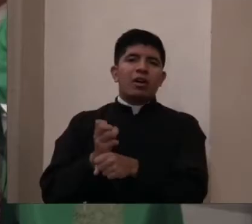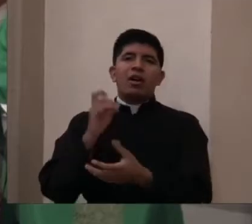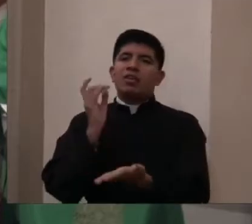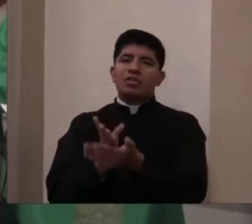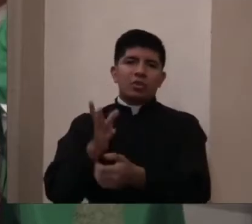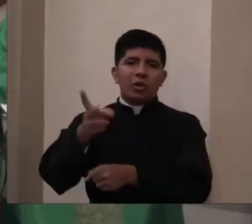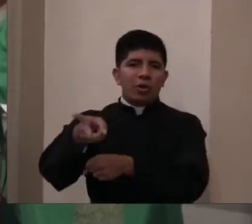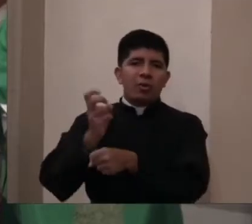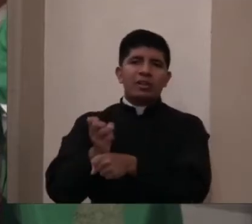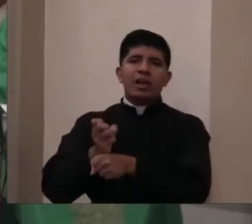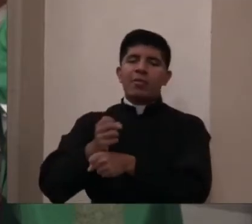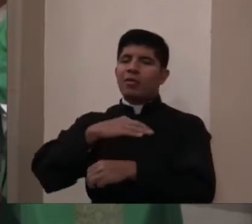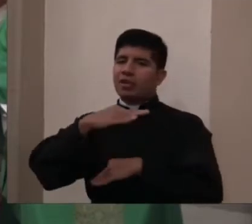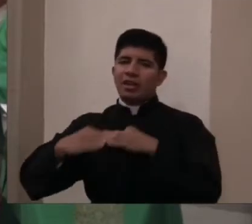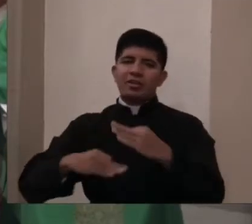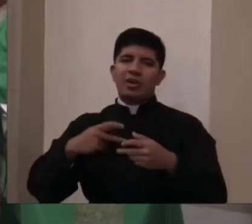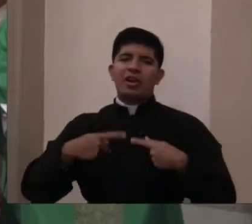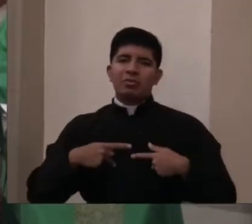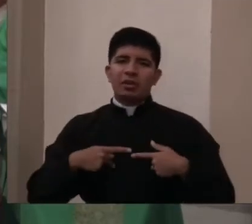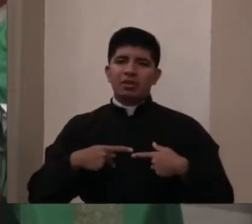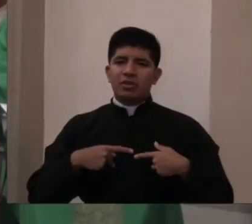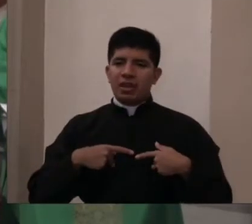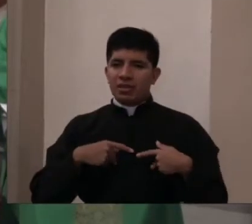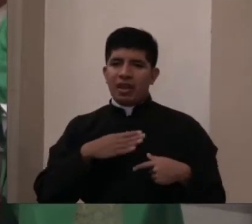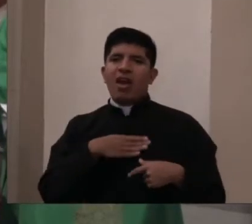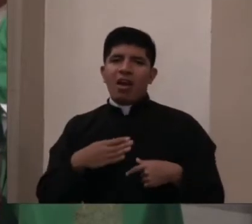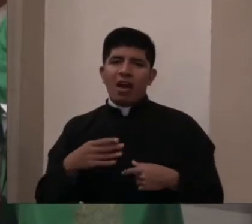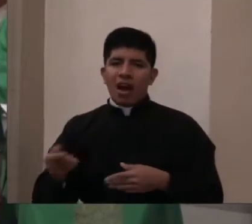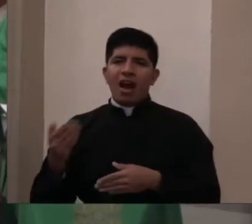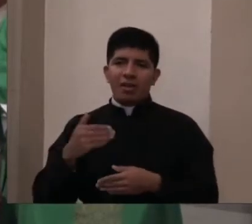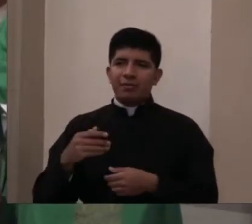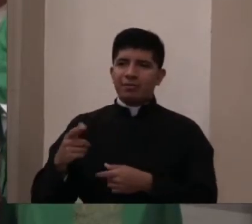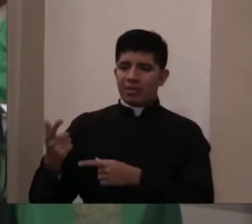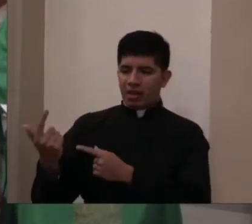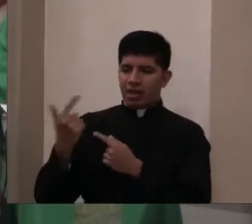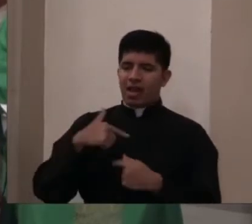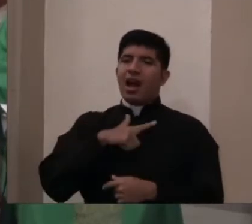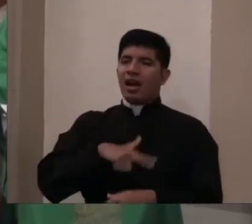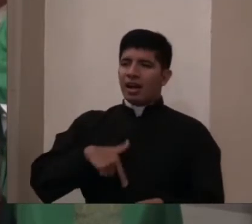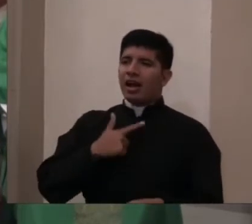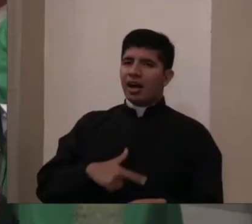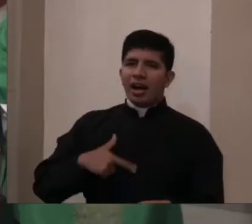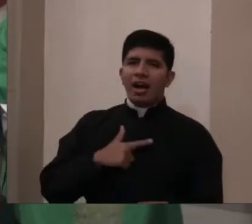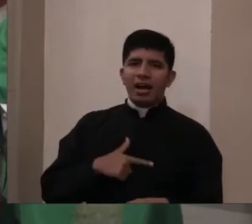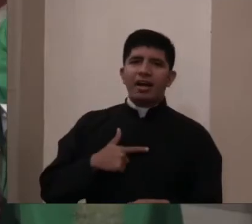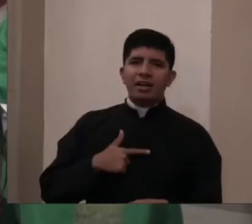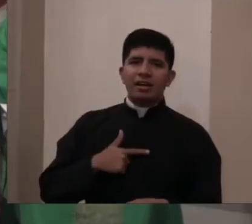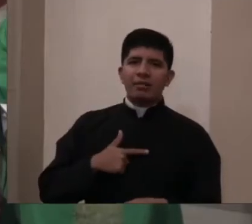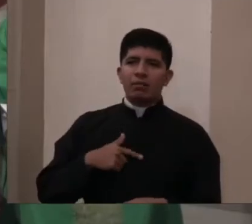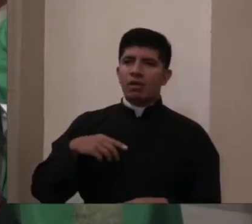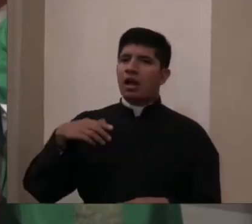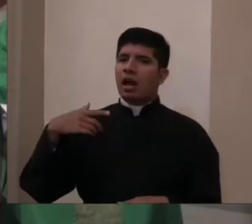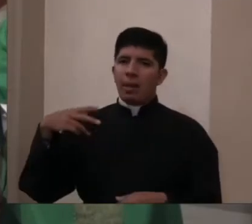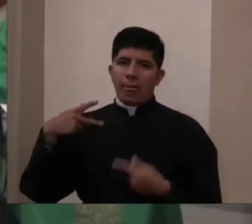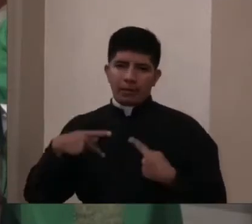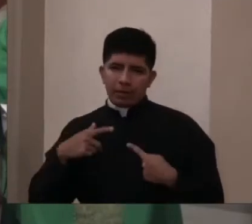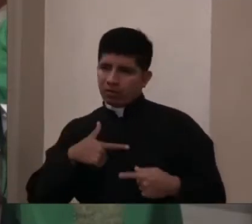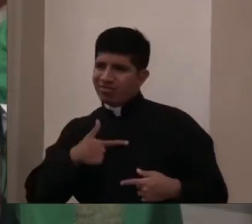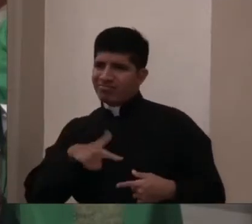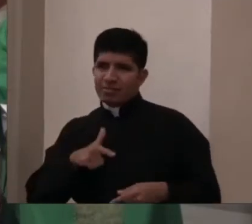aquellos que nos queremos, que nos comprendemos, y excluimos a aquellos que pensamos no son como